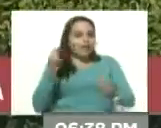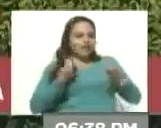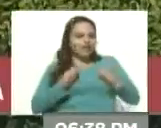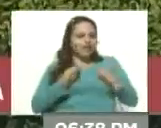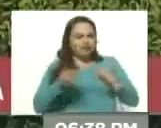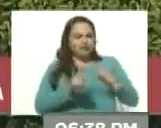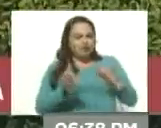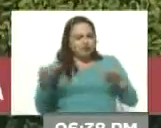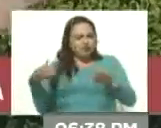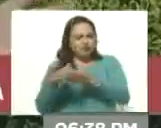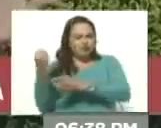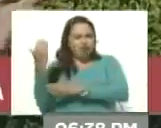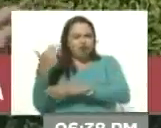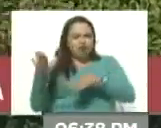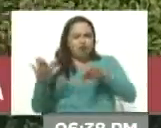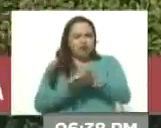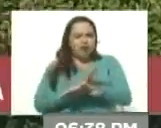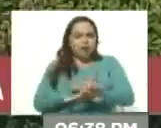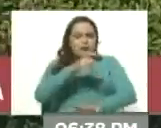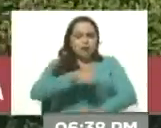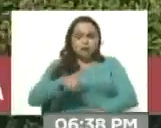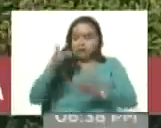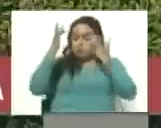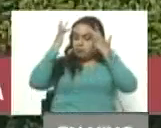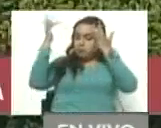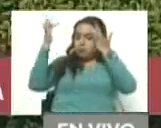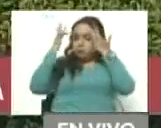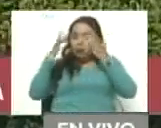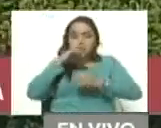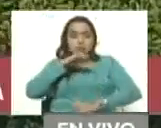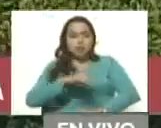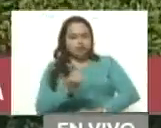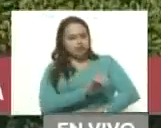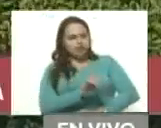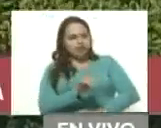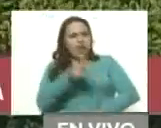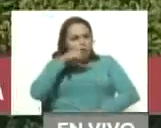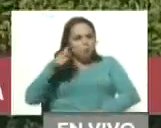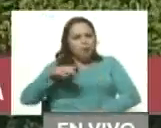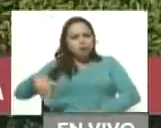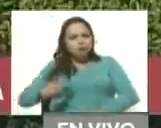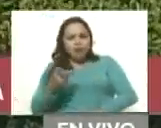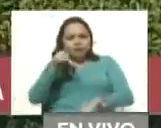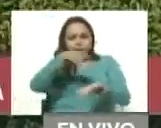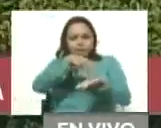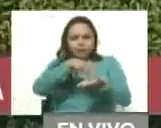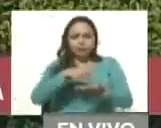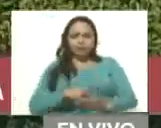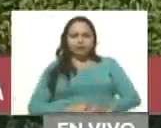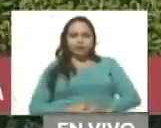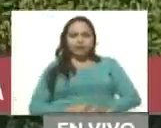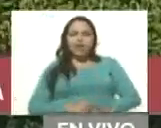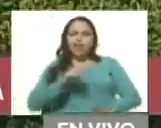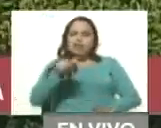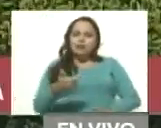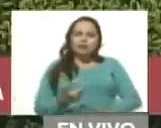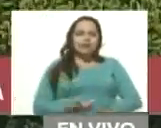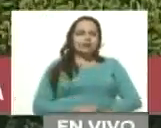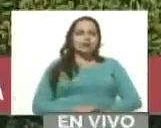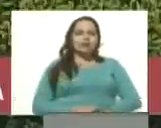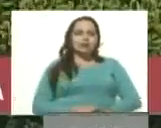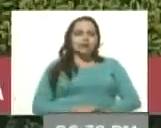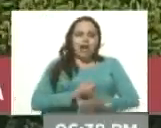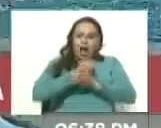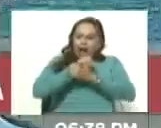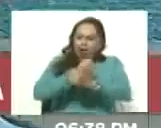sea un congreso solo para eruditos como estuviese para historiadores sino que el pueblo pueda participar y por supuesto la pasión que no que